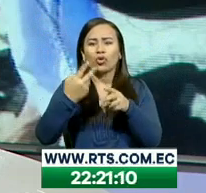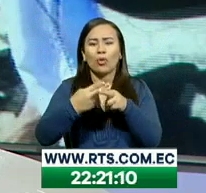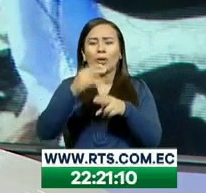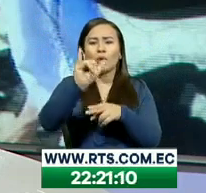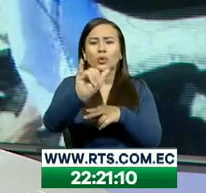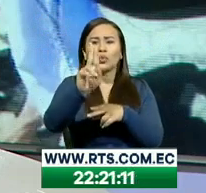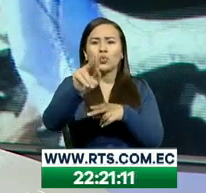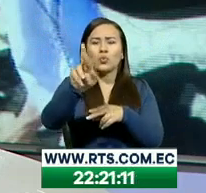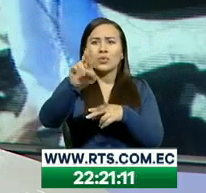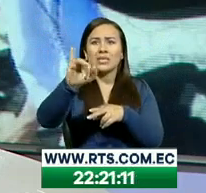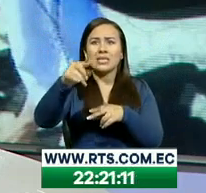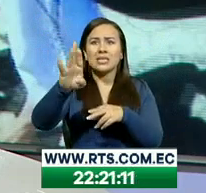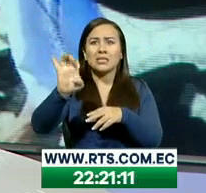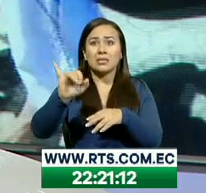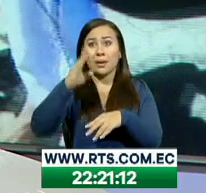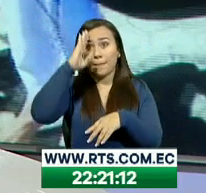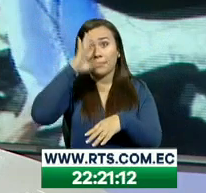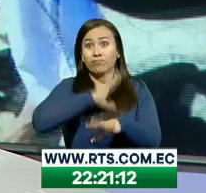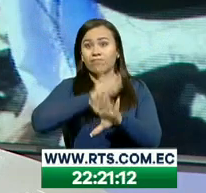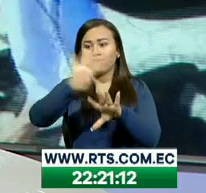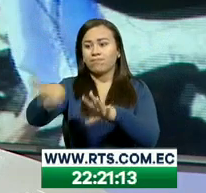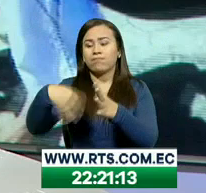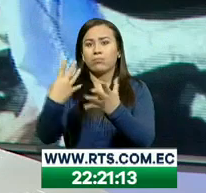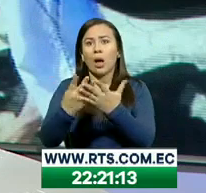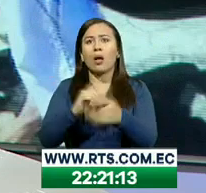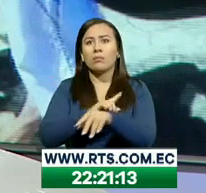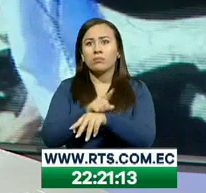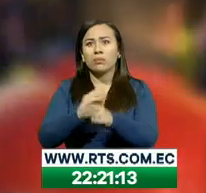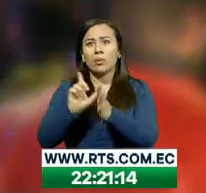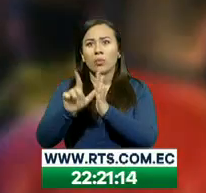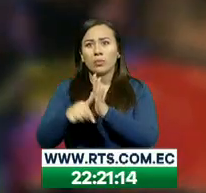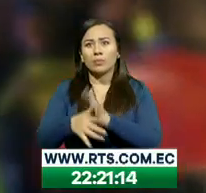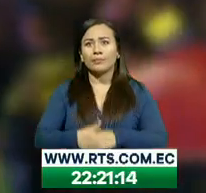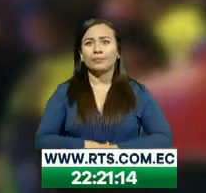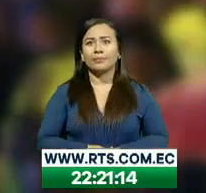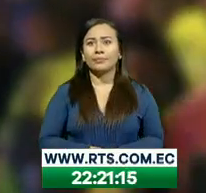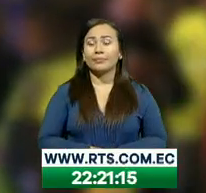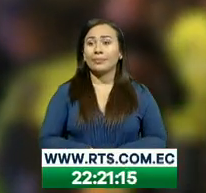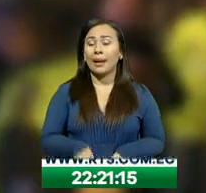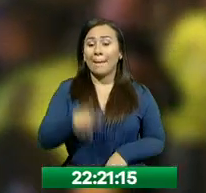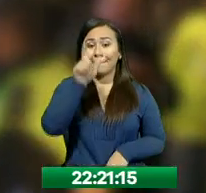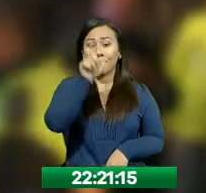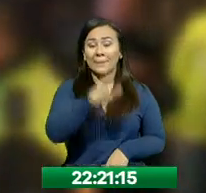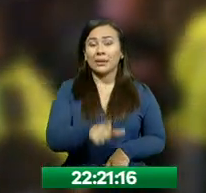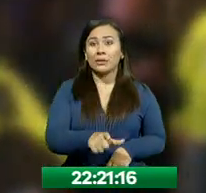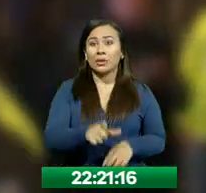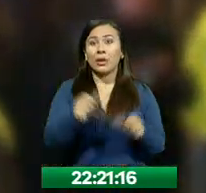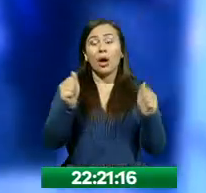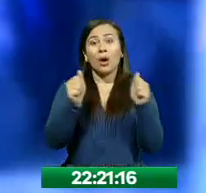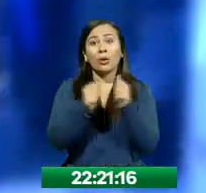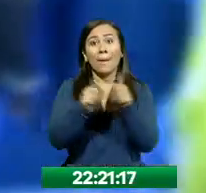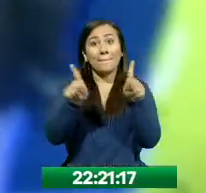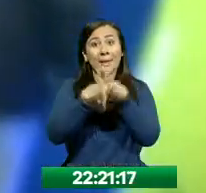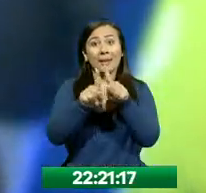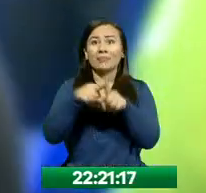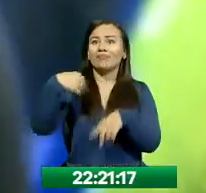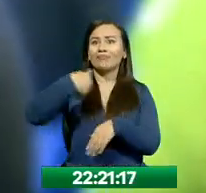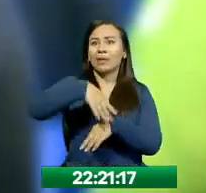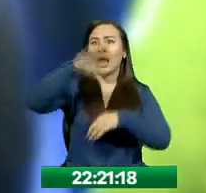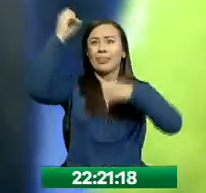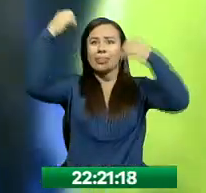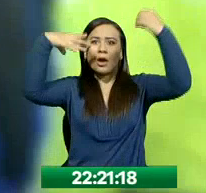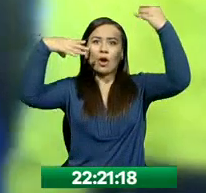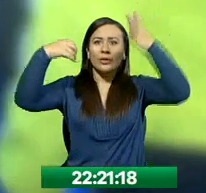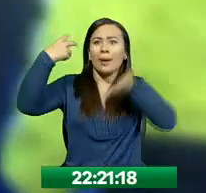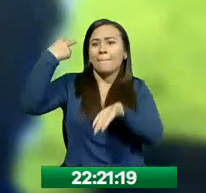DINASED capturaron al presunto homicida horas más tarde. El occiso y su pareja salieron a divertirse en una discoteca.